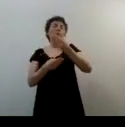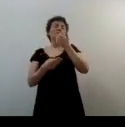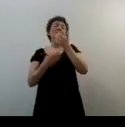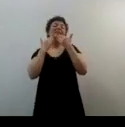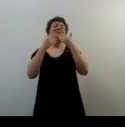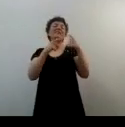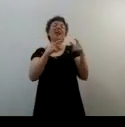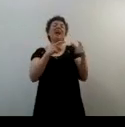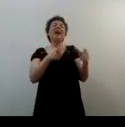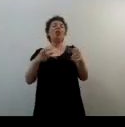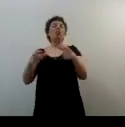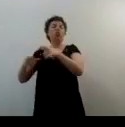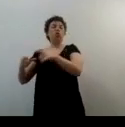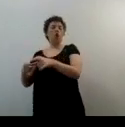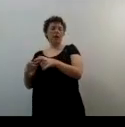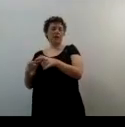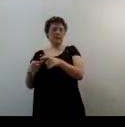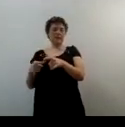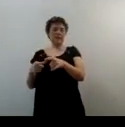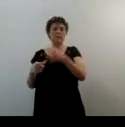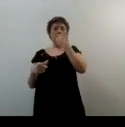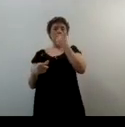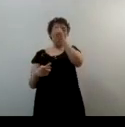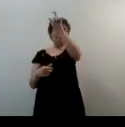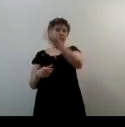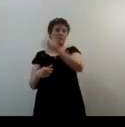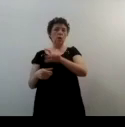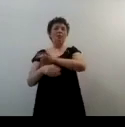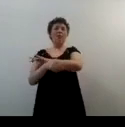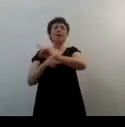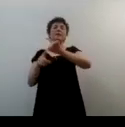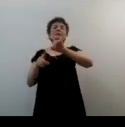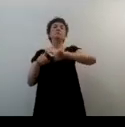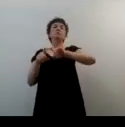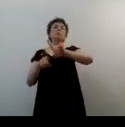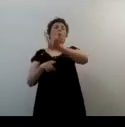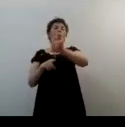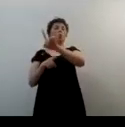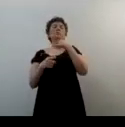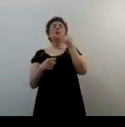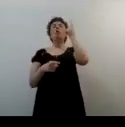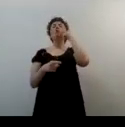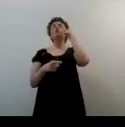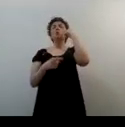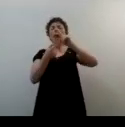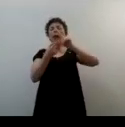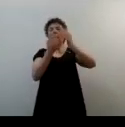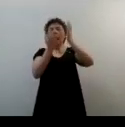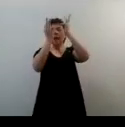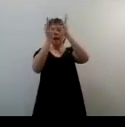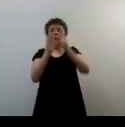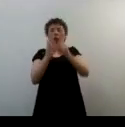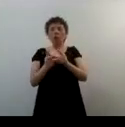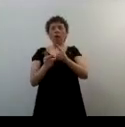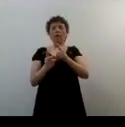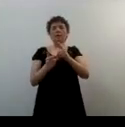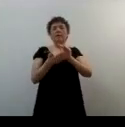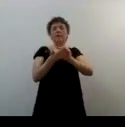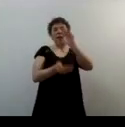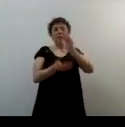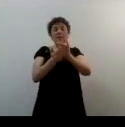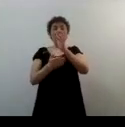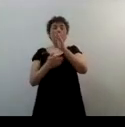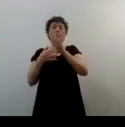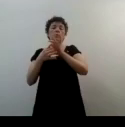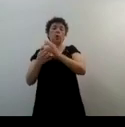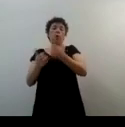unidades, que por ejemplo una persona con diabetes tipo 1 está acostumbrado a medirlo por las unidades de insulina, pero en diabetes tipo